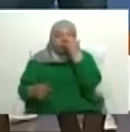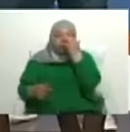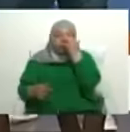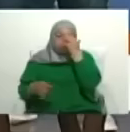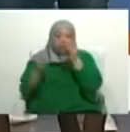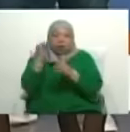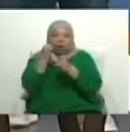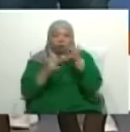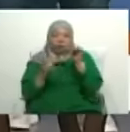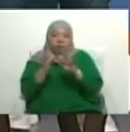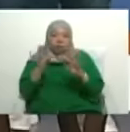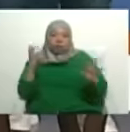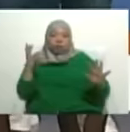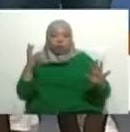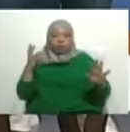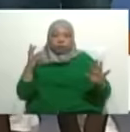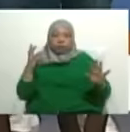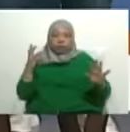cola.